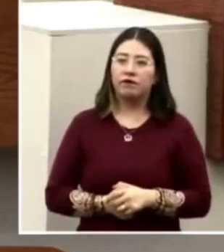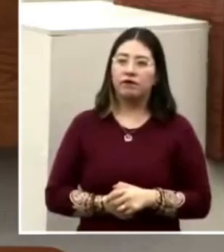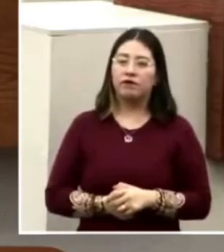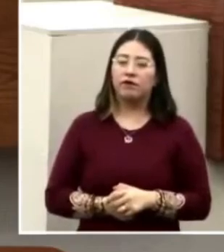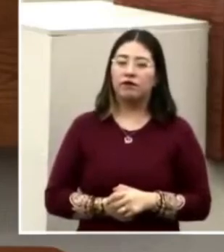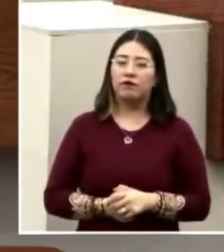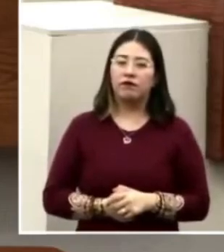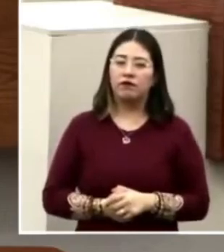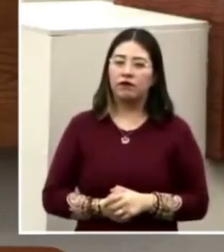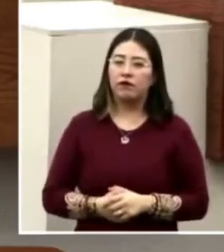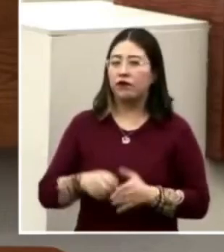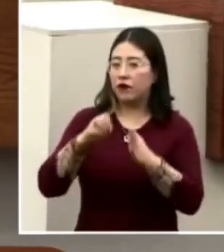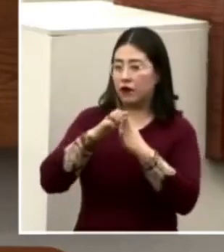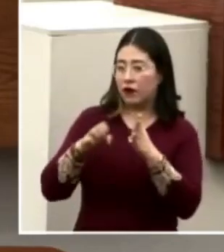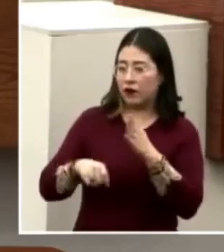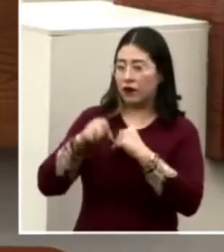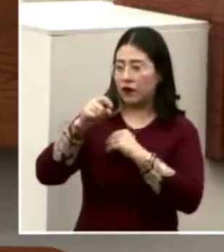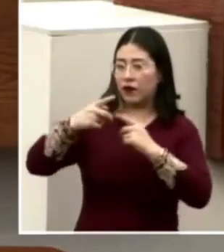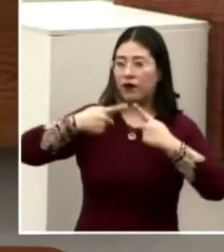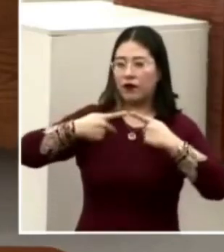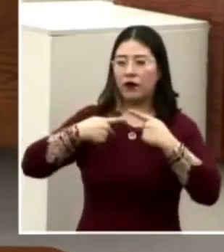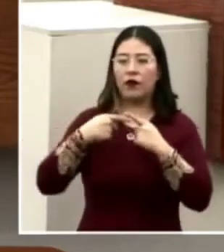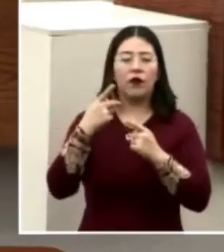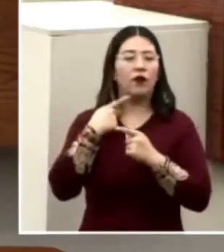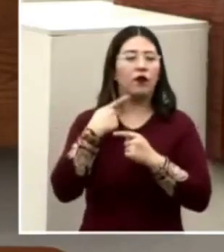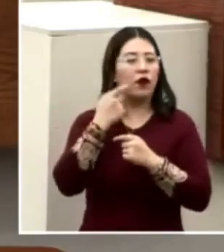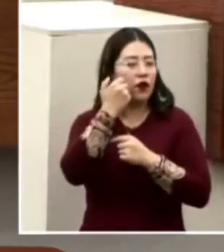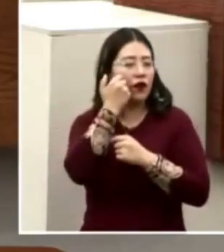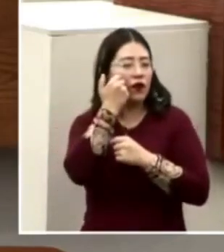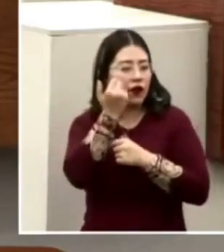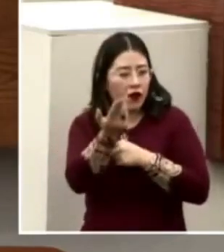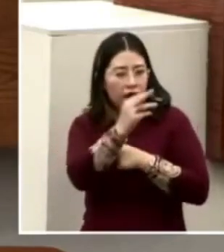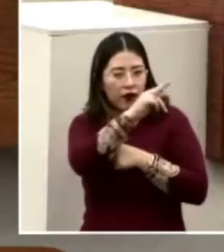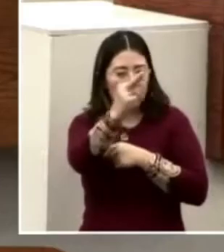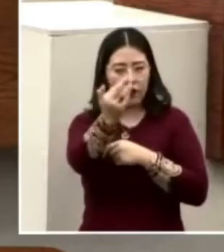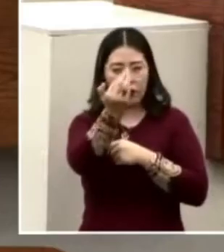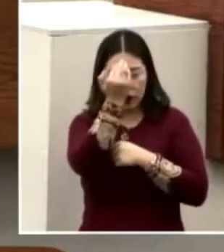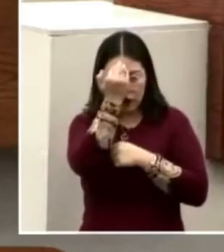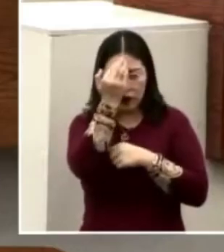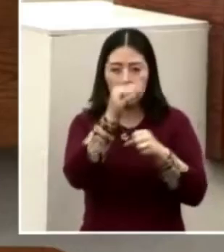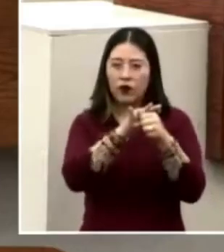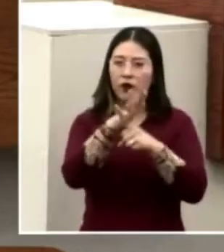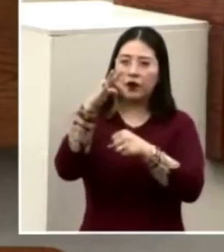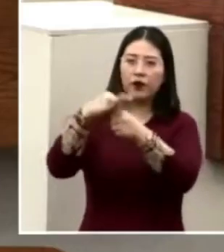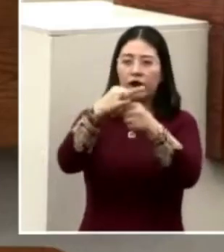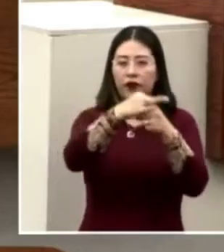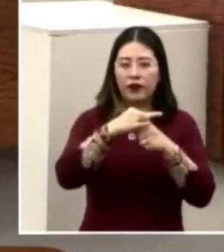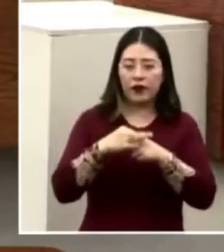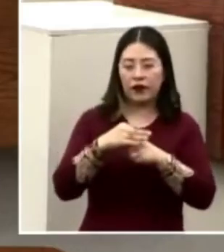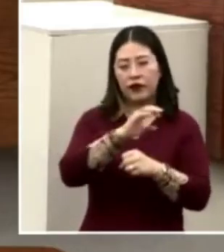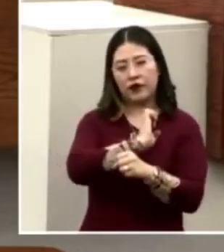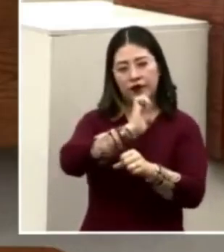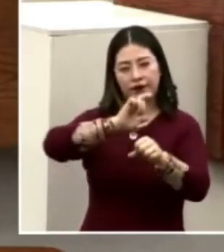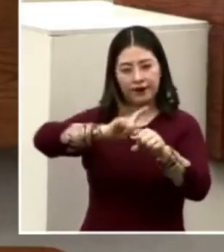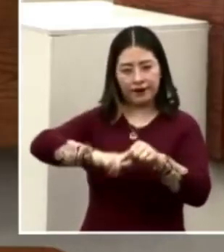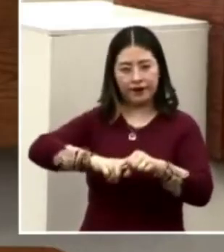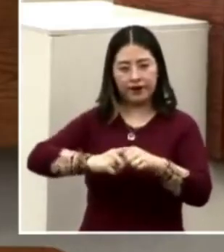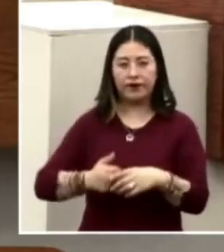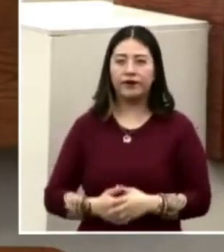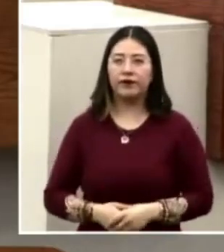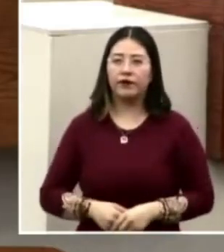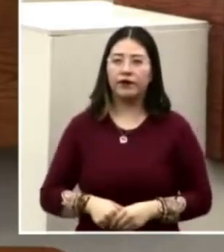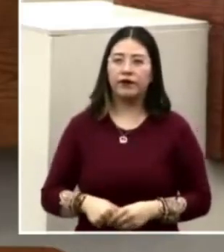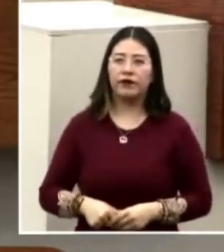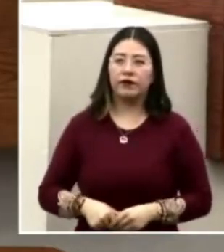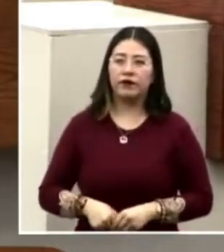aun siendo sus adversarios políticos, pues no quieren reconocer el respaldo popular. Y yo no